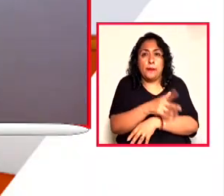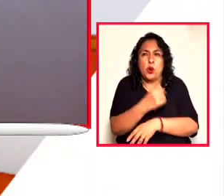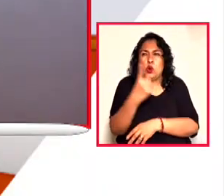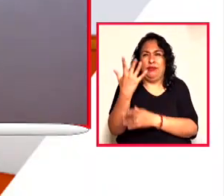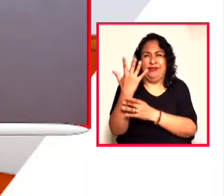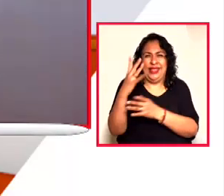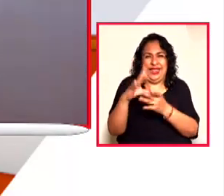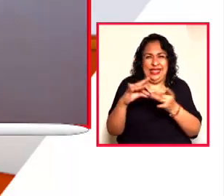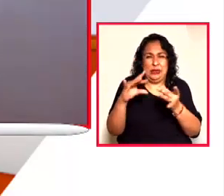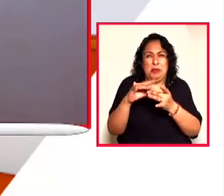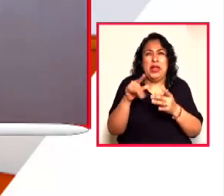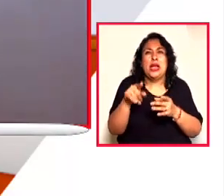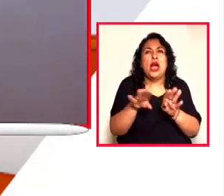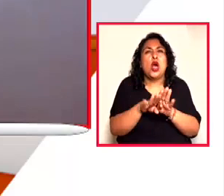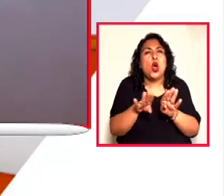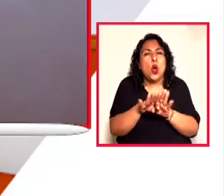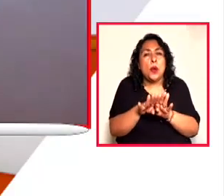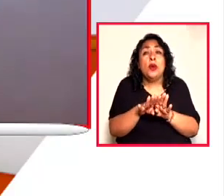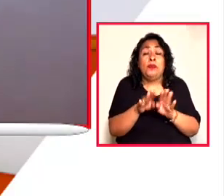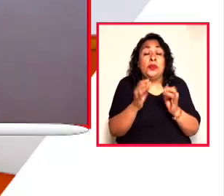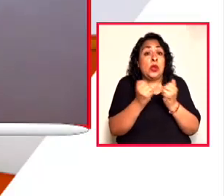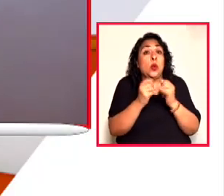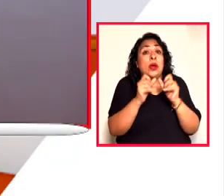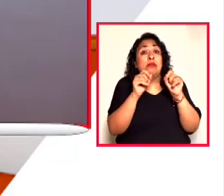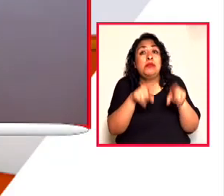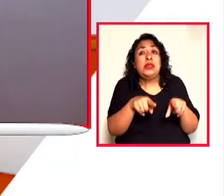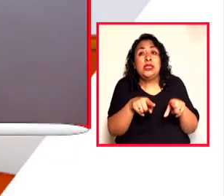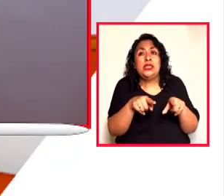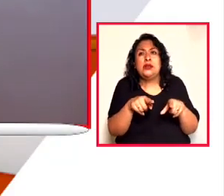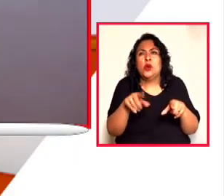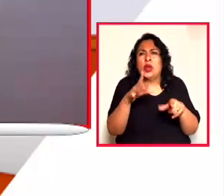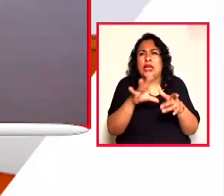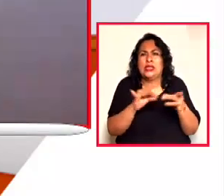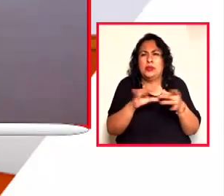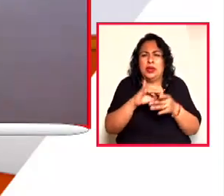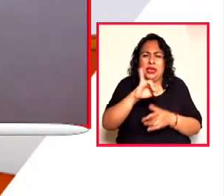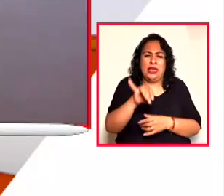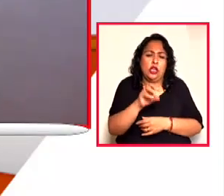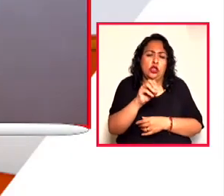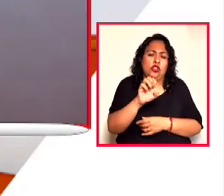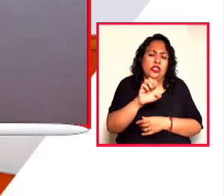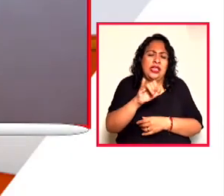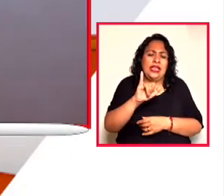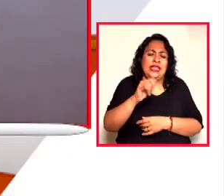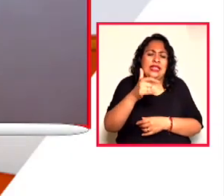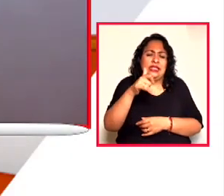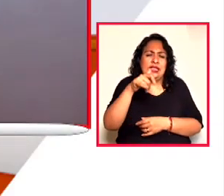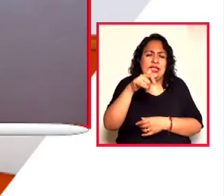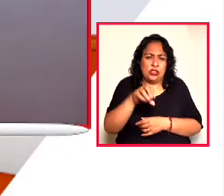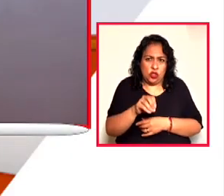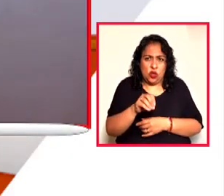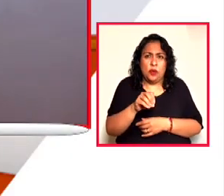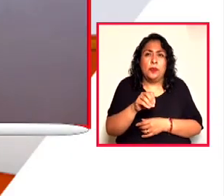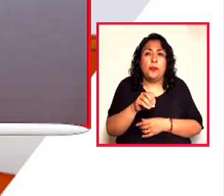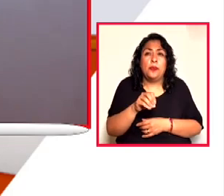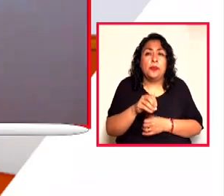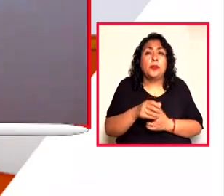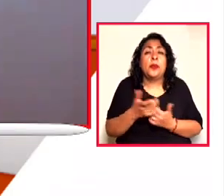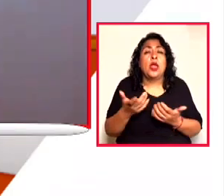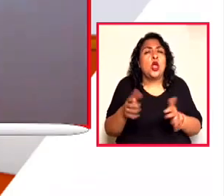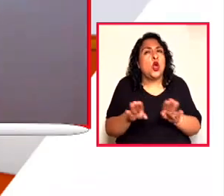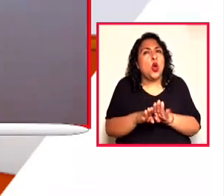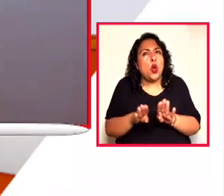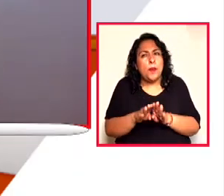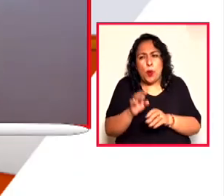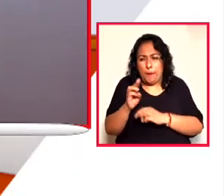y Elena es cómo, y que también la comenta José Ignacio en su recorrido de los 5 mapas, cómo en el